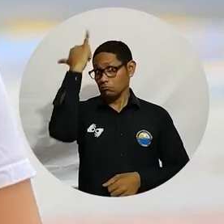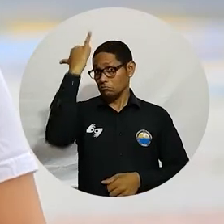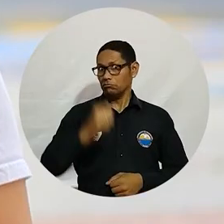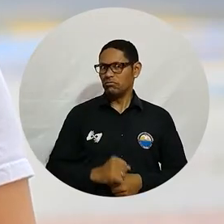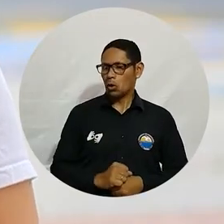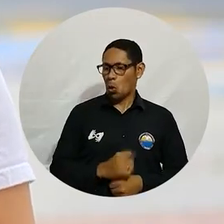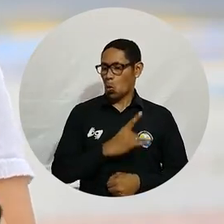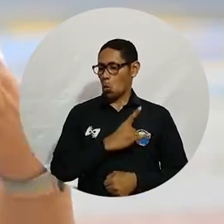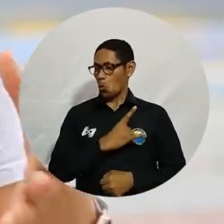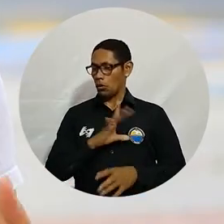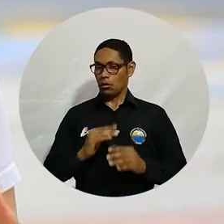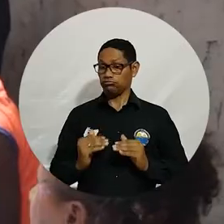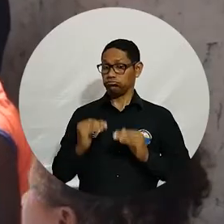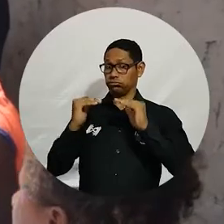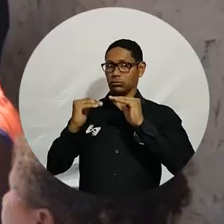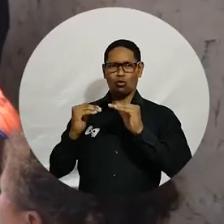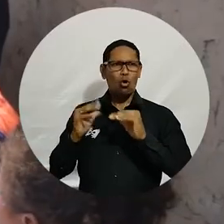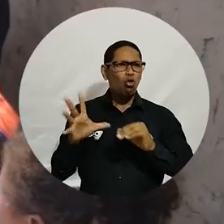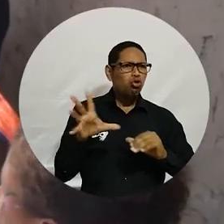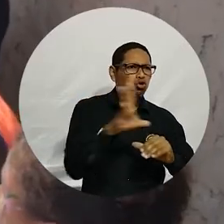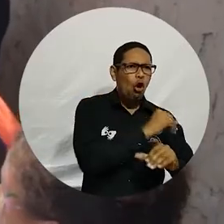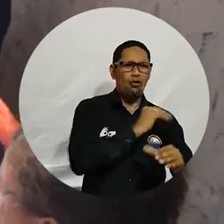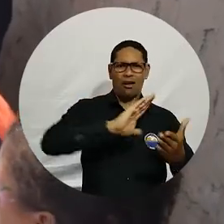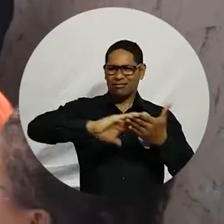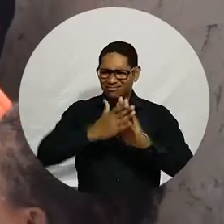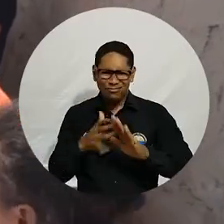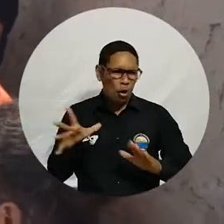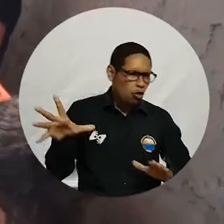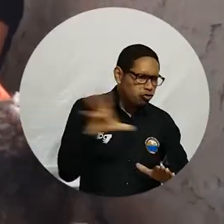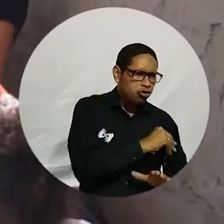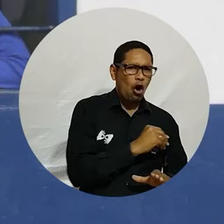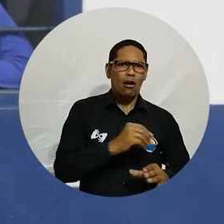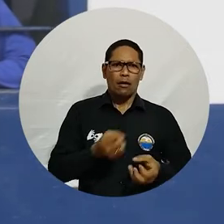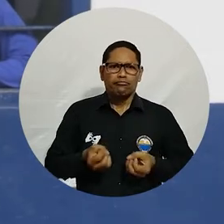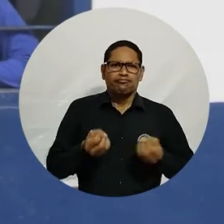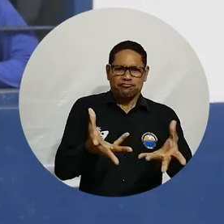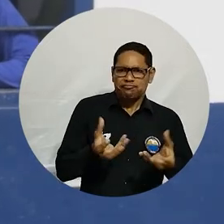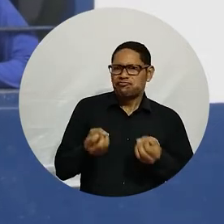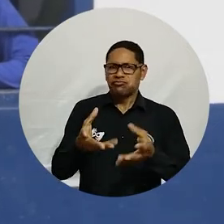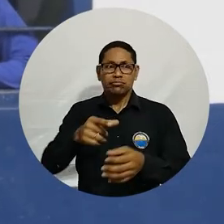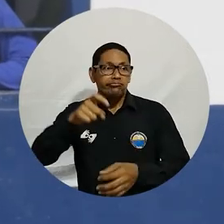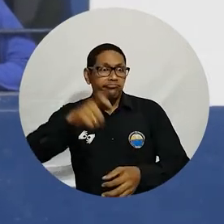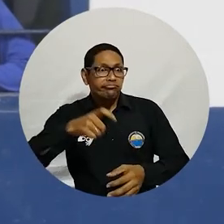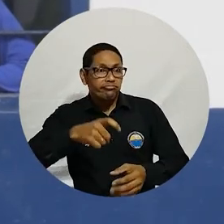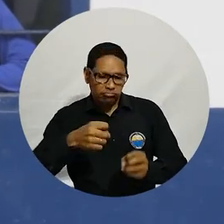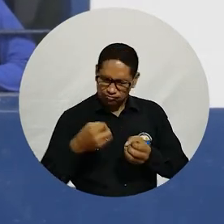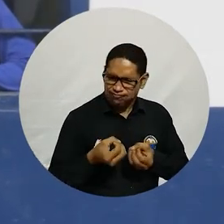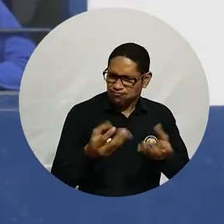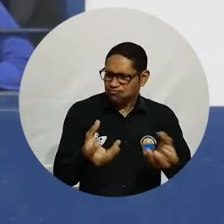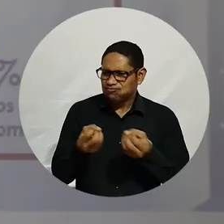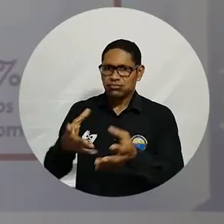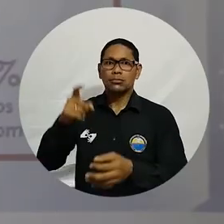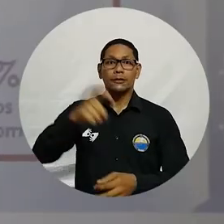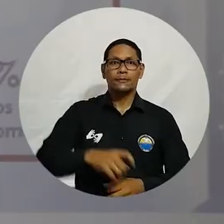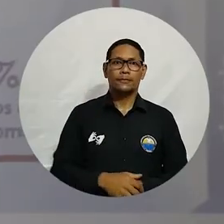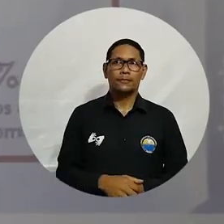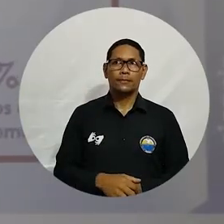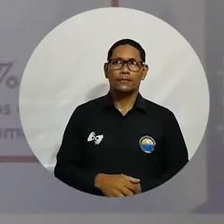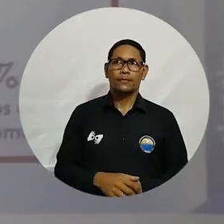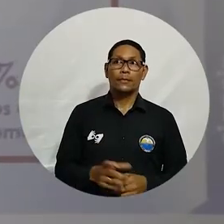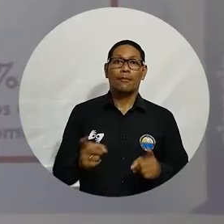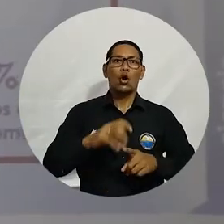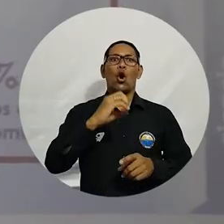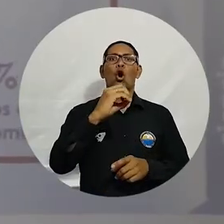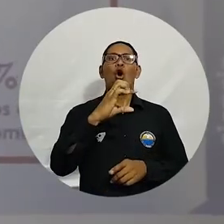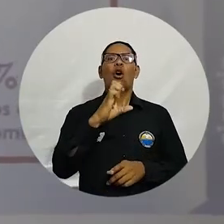académico de universidad, sino a todas las comunidades donde se requiera esa información. También